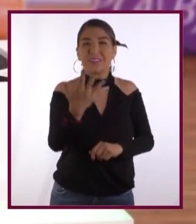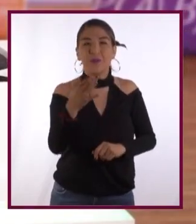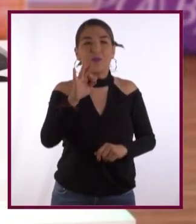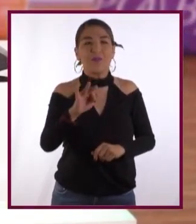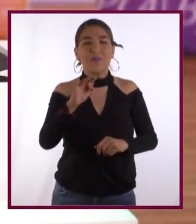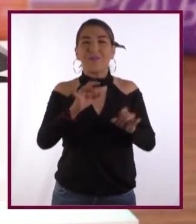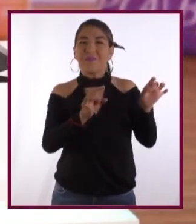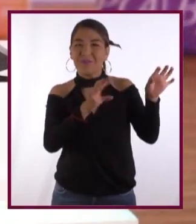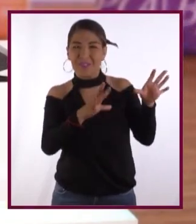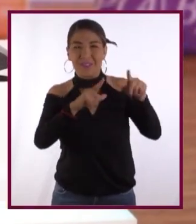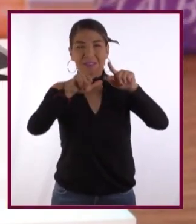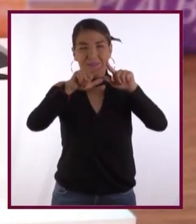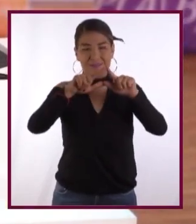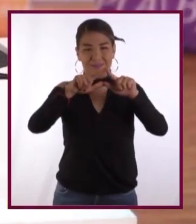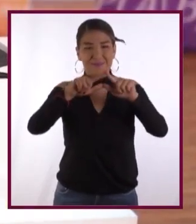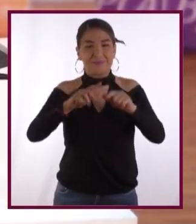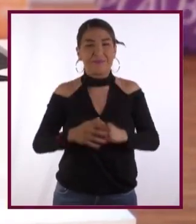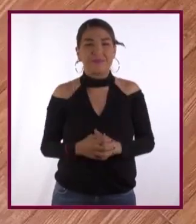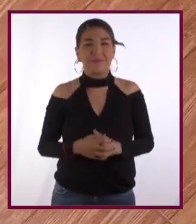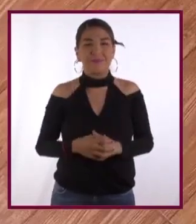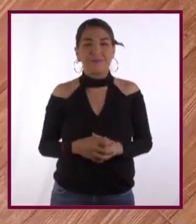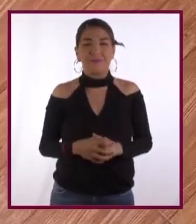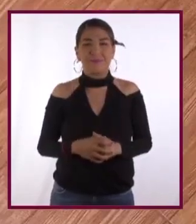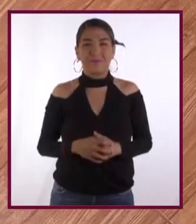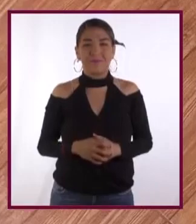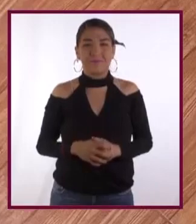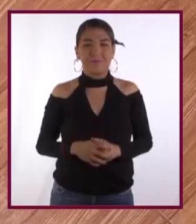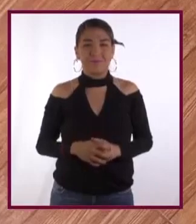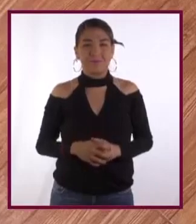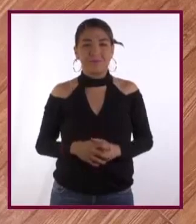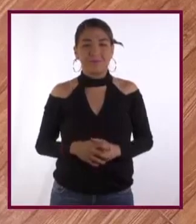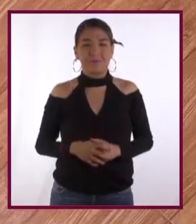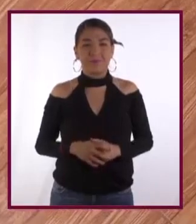usando nuestras 5 flechas. ¿Te late? Me late.